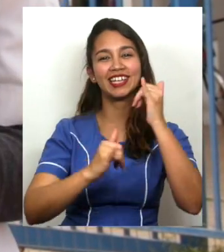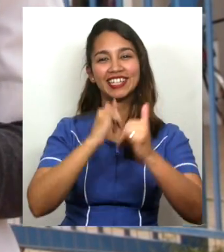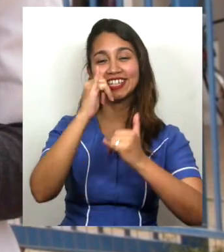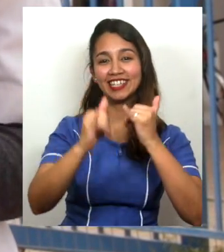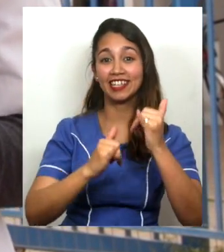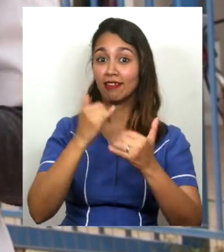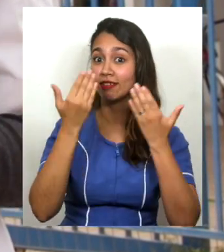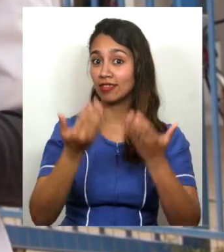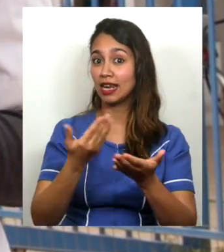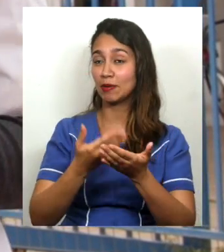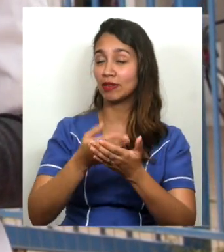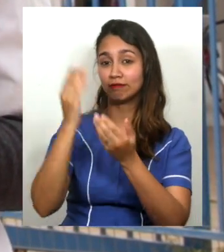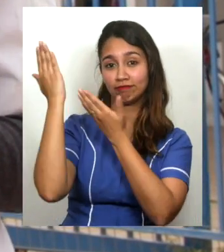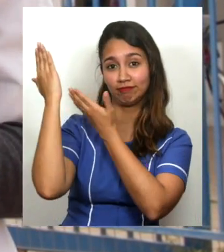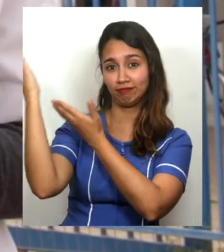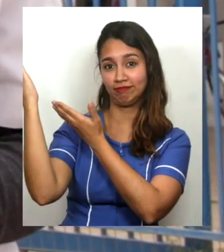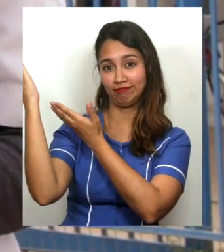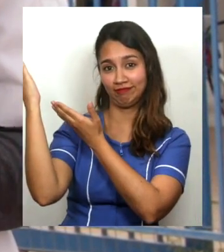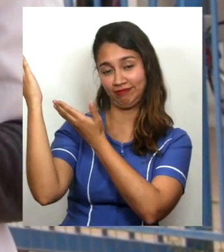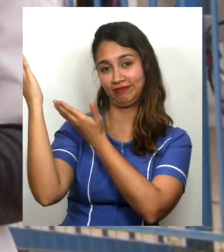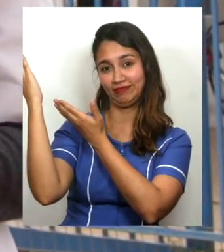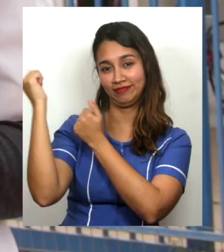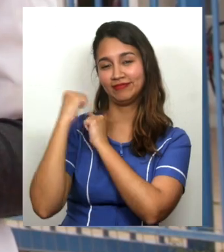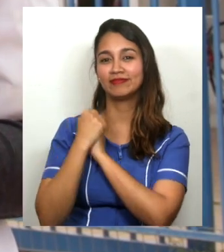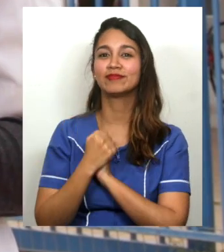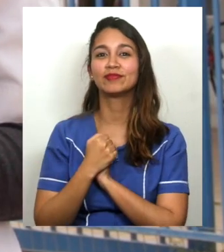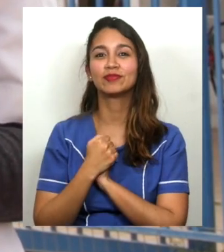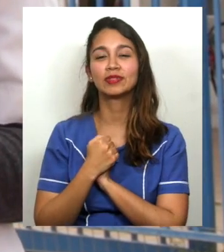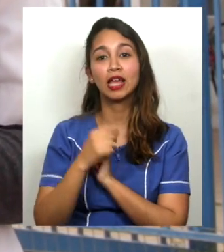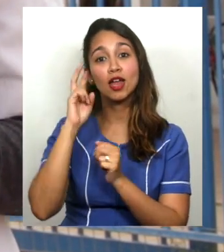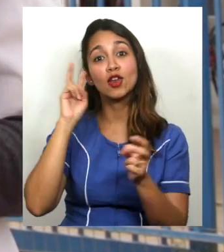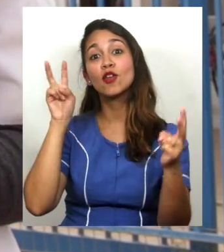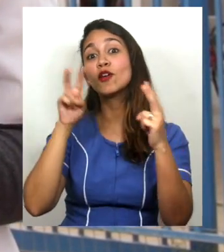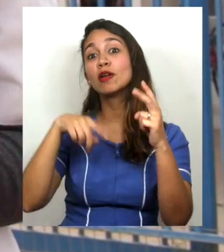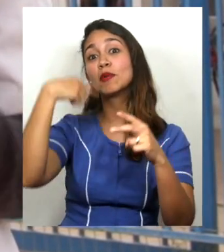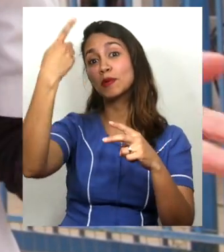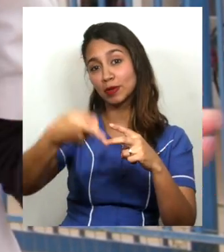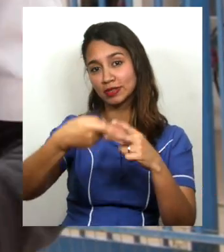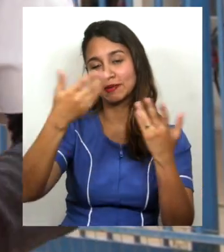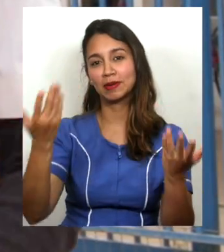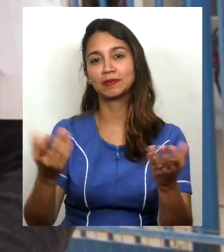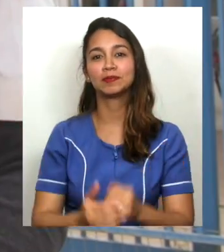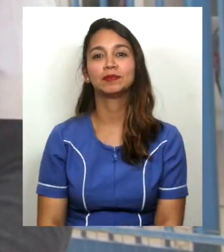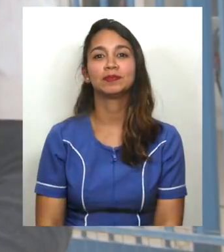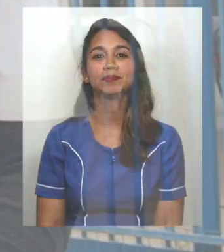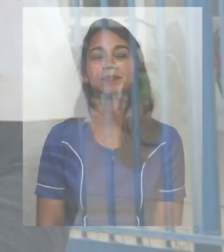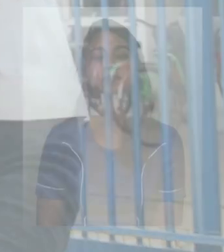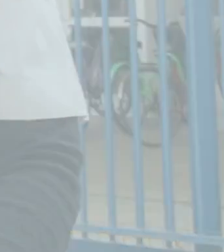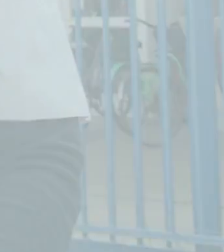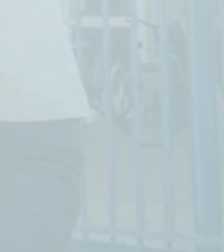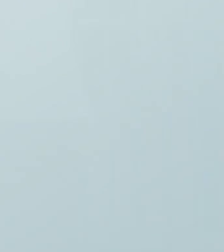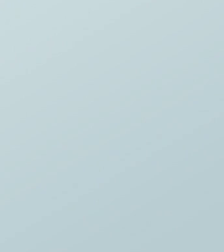redes sociales y en la página web www.saludohiggins.cl y nos vemos en una próxima entrega.